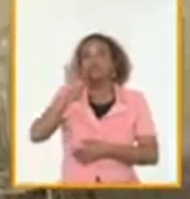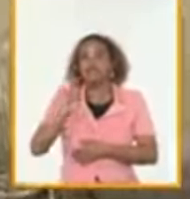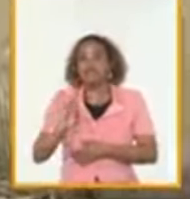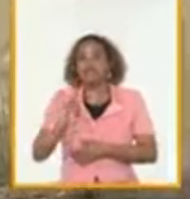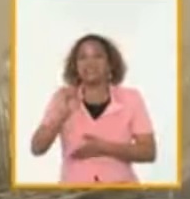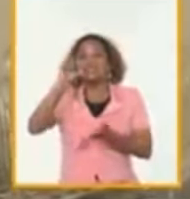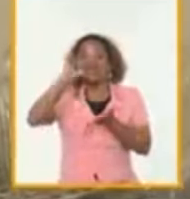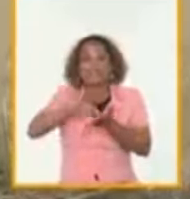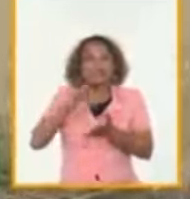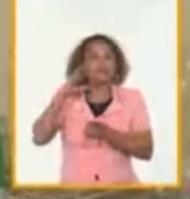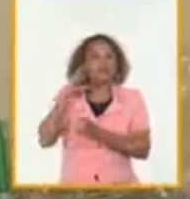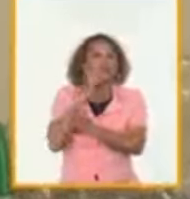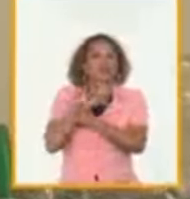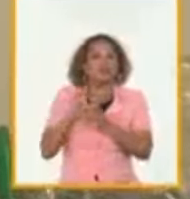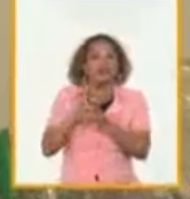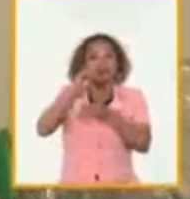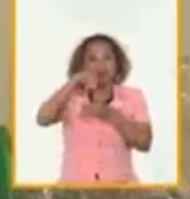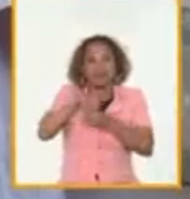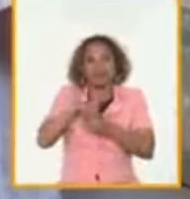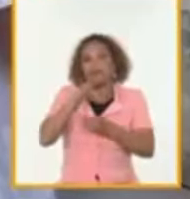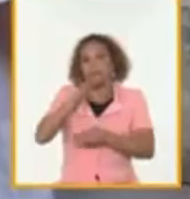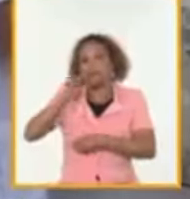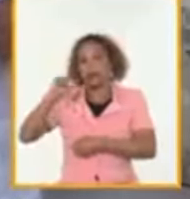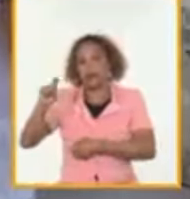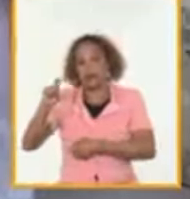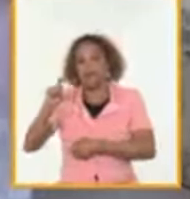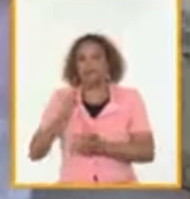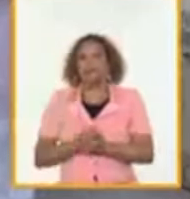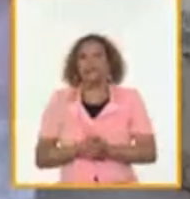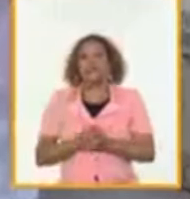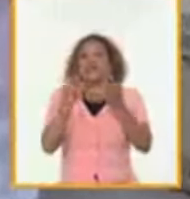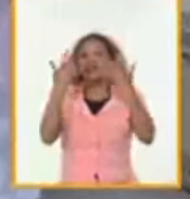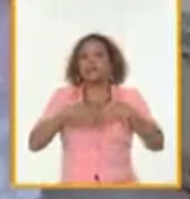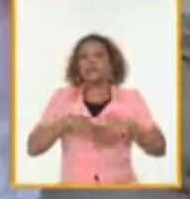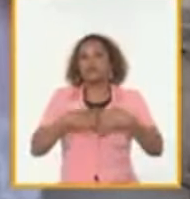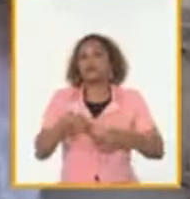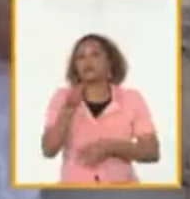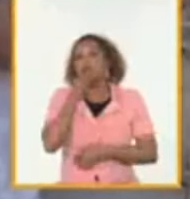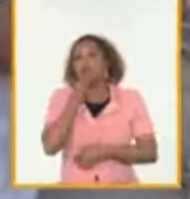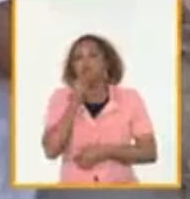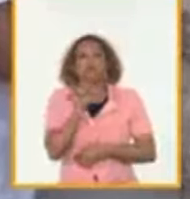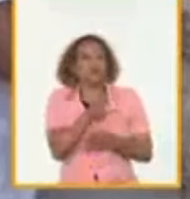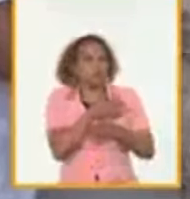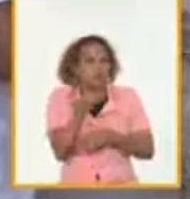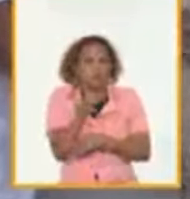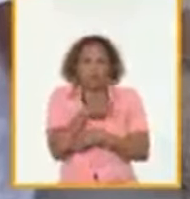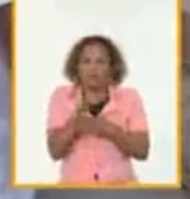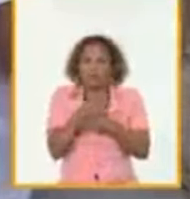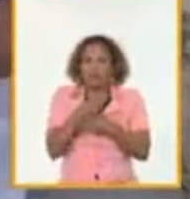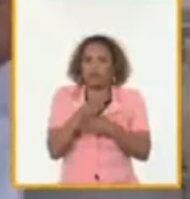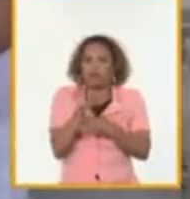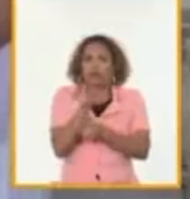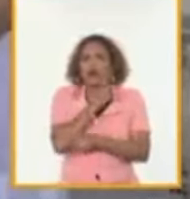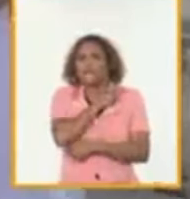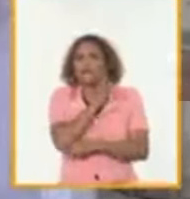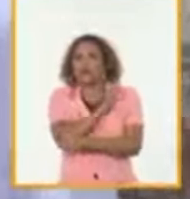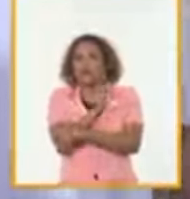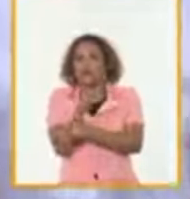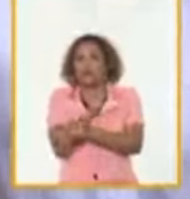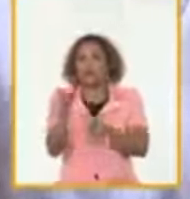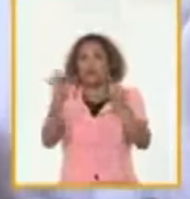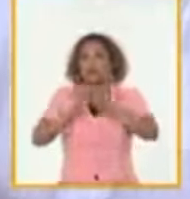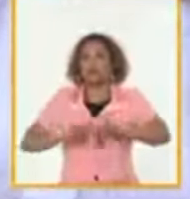científicos tenemos nosotros en en Villa Clara y en la producción de alimentos Bueno hay un grupo de de profesores de la universidad